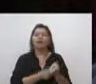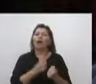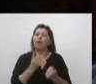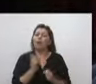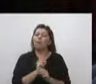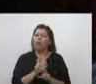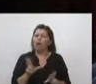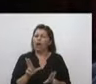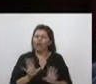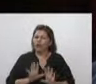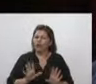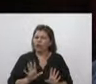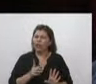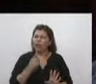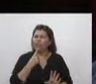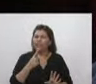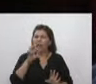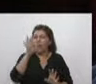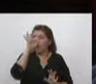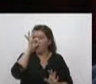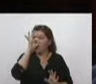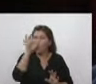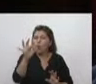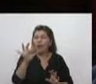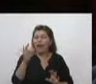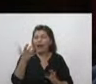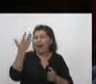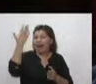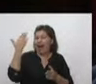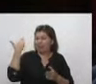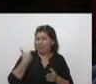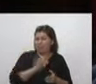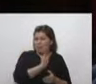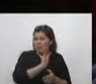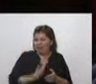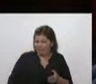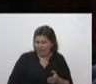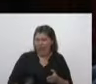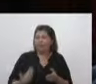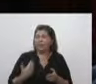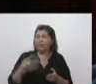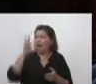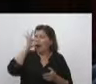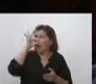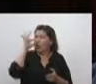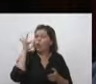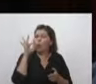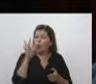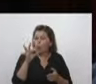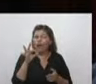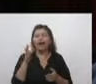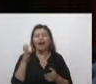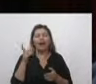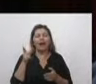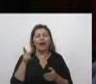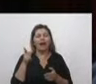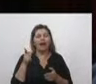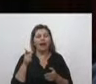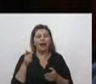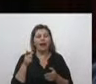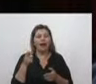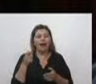posponer el tratamiento. Y algunos otros también lo que le decían hoy en el Senado era, pero ¿qué le estaban pidiendo a Villarroel? Que utilice las